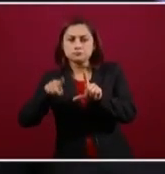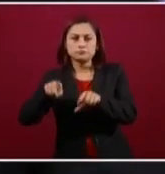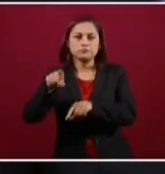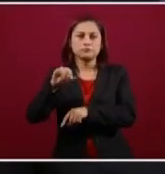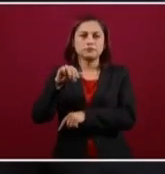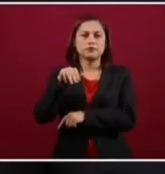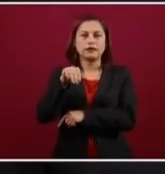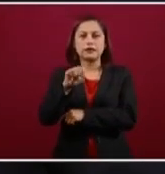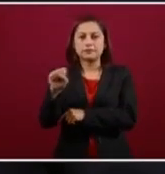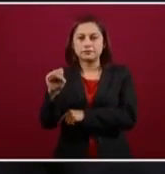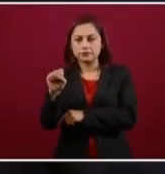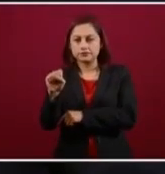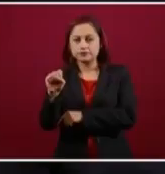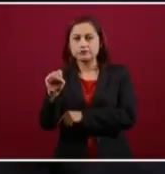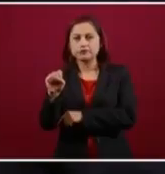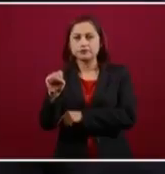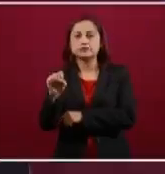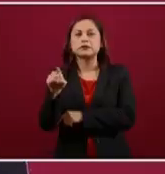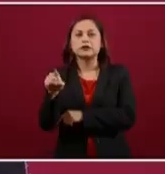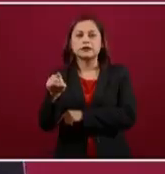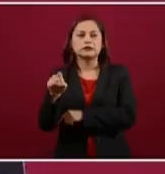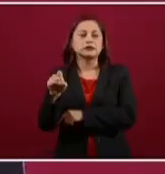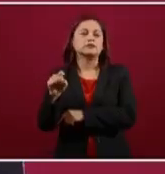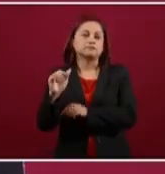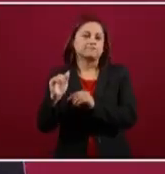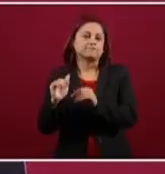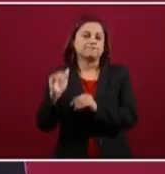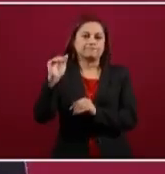IMSS es de los más altos